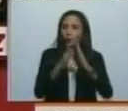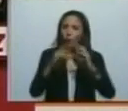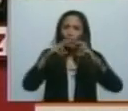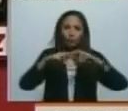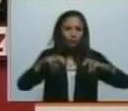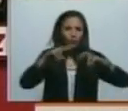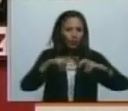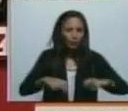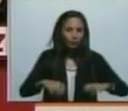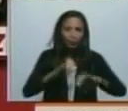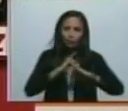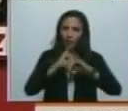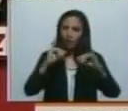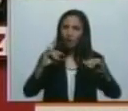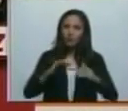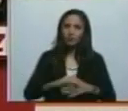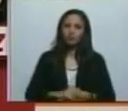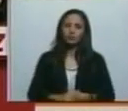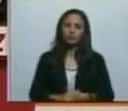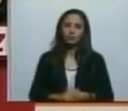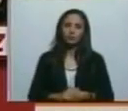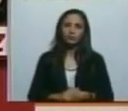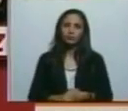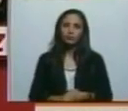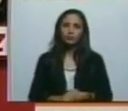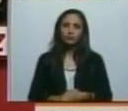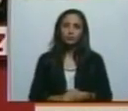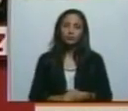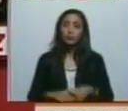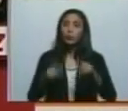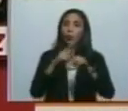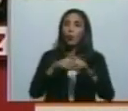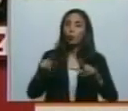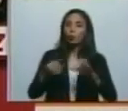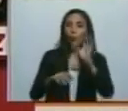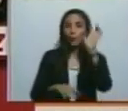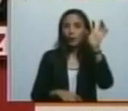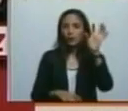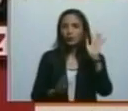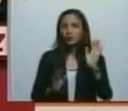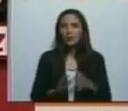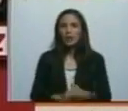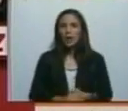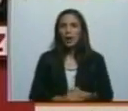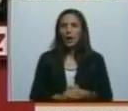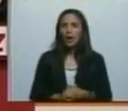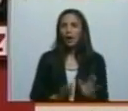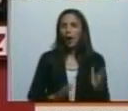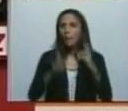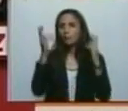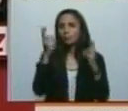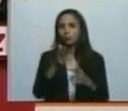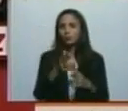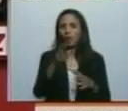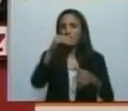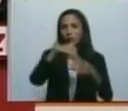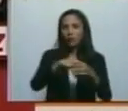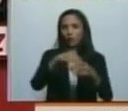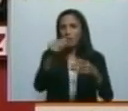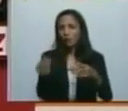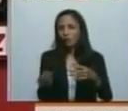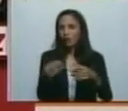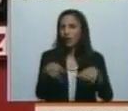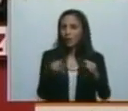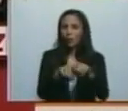hecho. Bien hecho. En otros países no les hubiera importado nada y matan a los que estaban adentro y lo ponían como daños